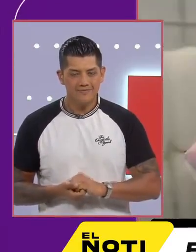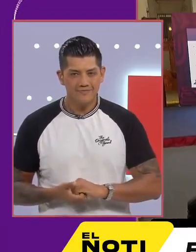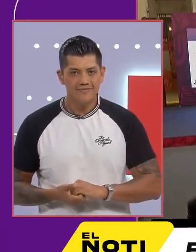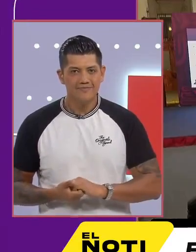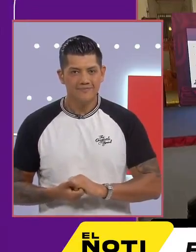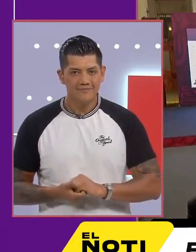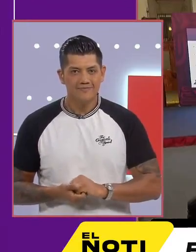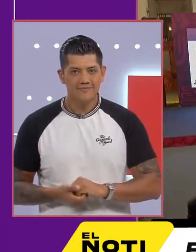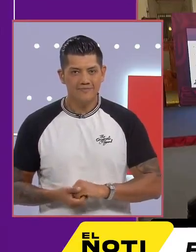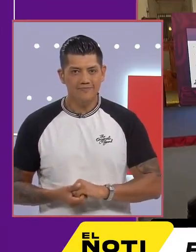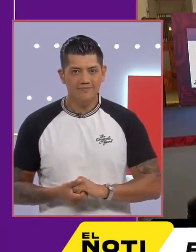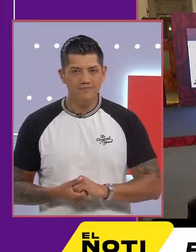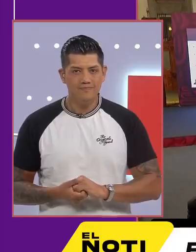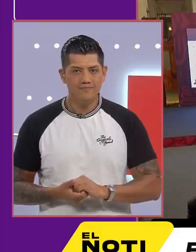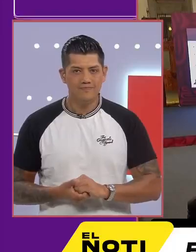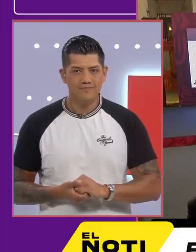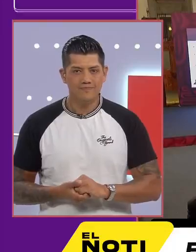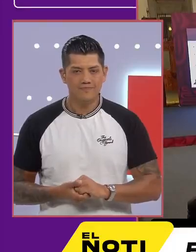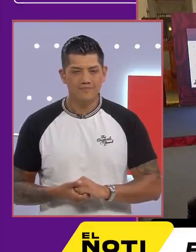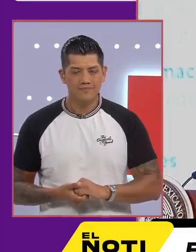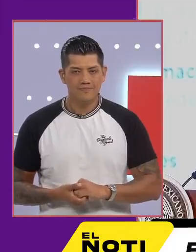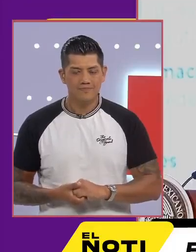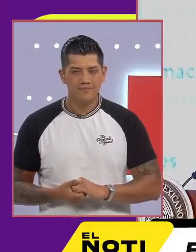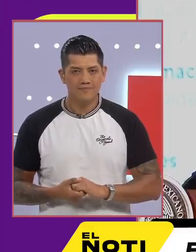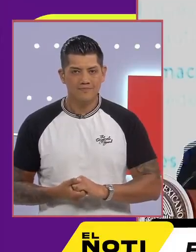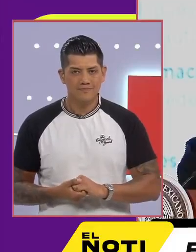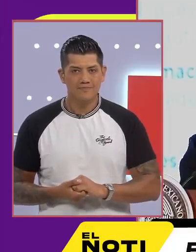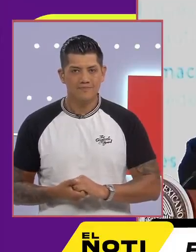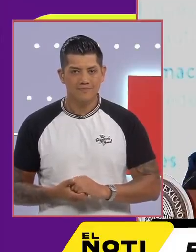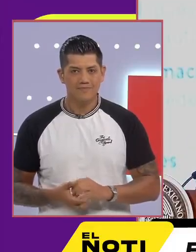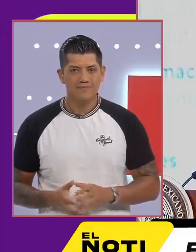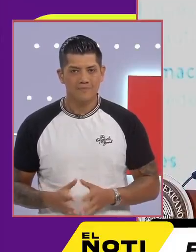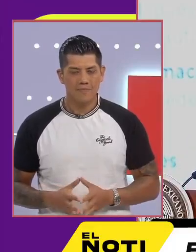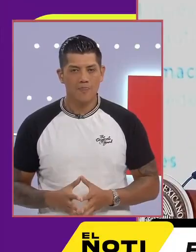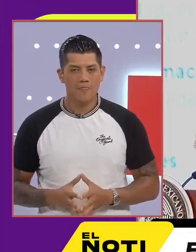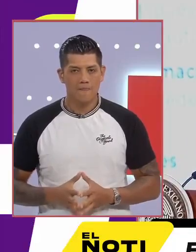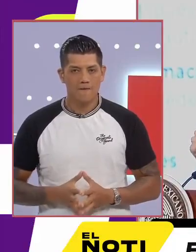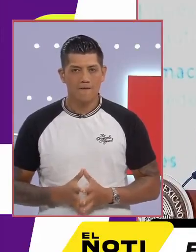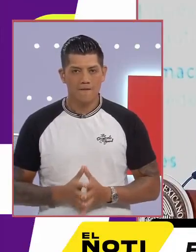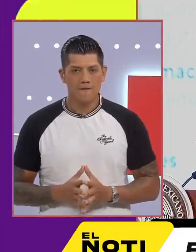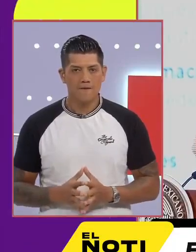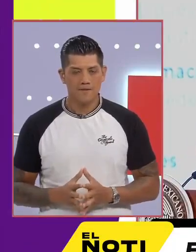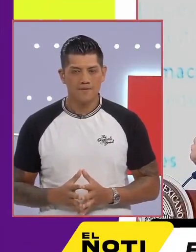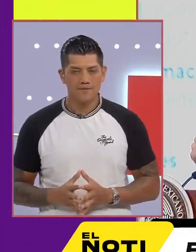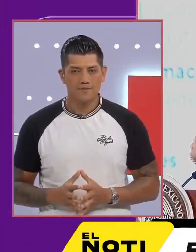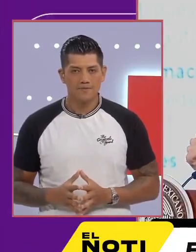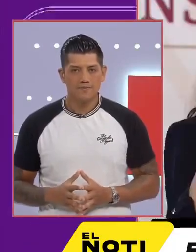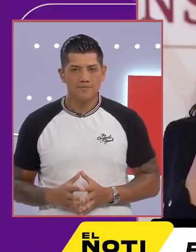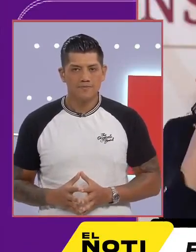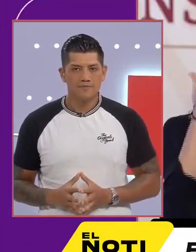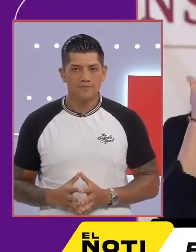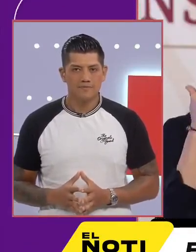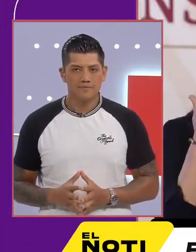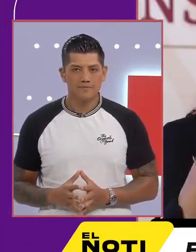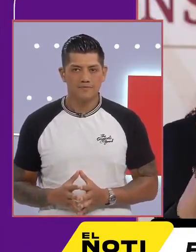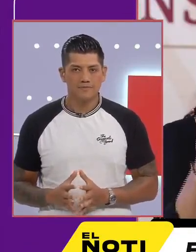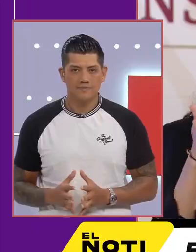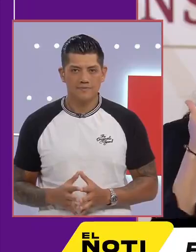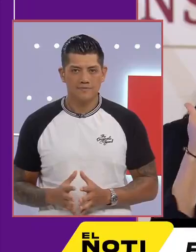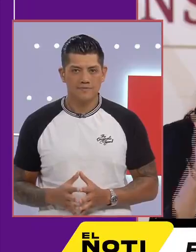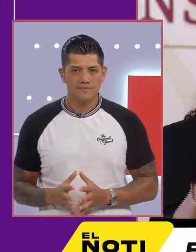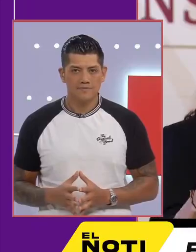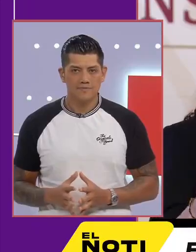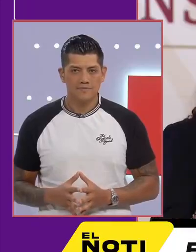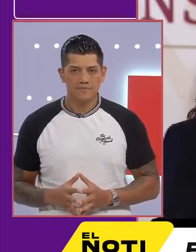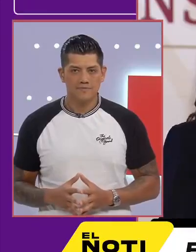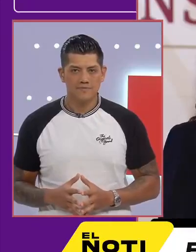temas que vienen de distintas fuentes. Él dice como que todo viniera del mismo lugar y no, son distintas discusiones que han estado dando vueltas. Entonces, la